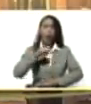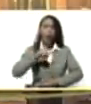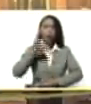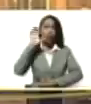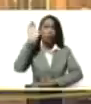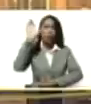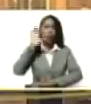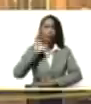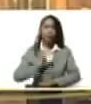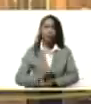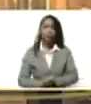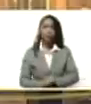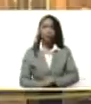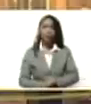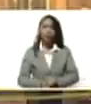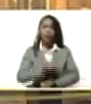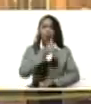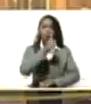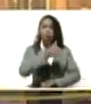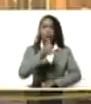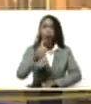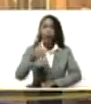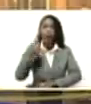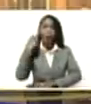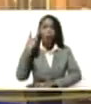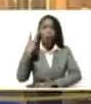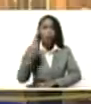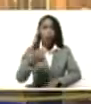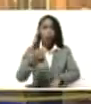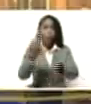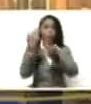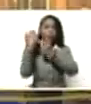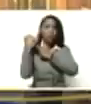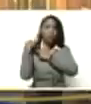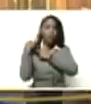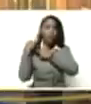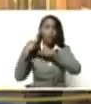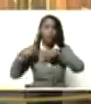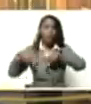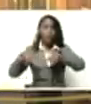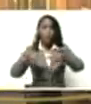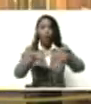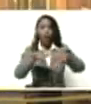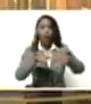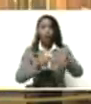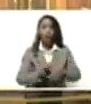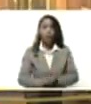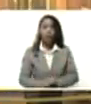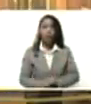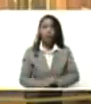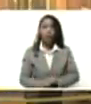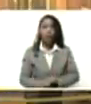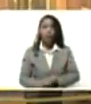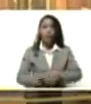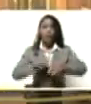presente y saber que fue la revolución bolivariana en ese periodo